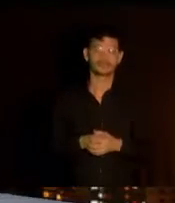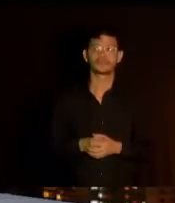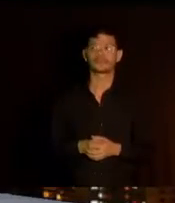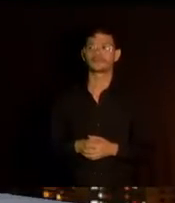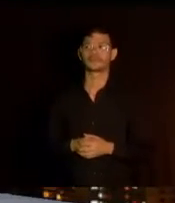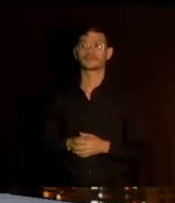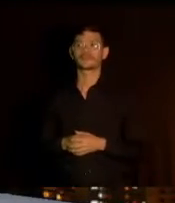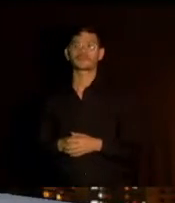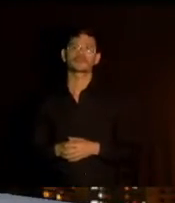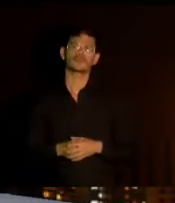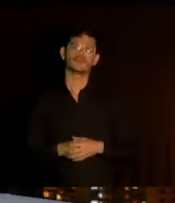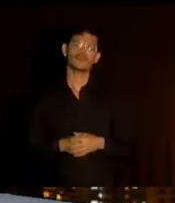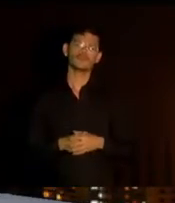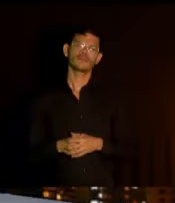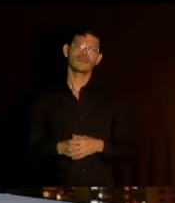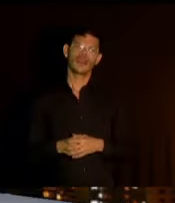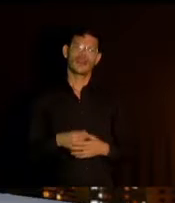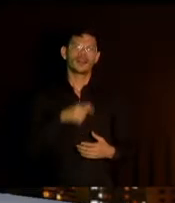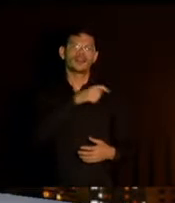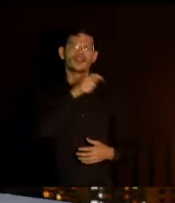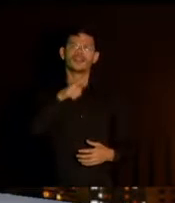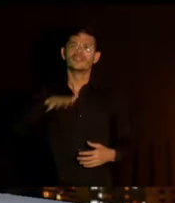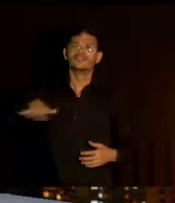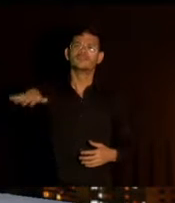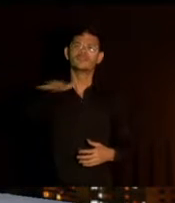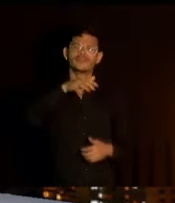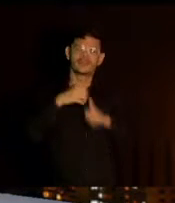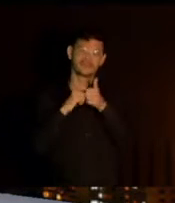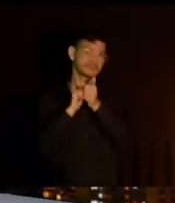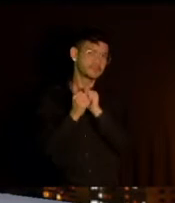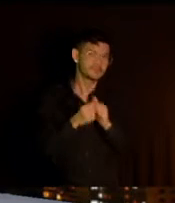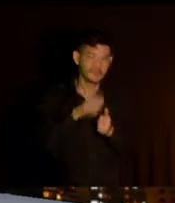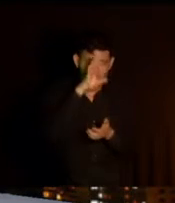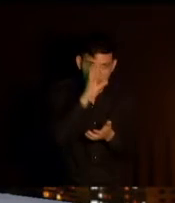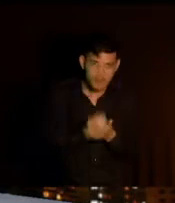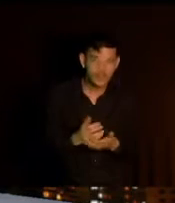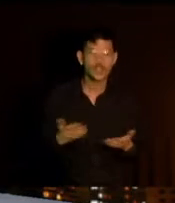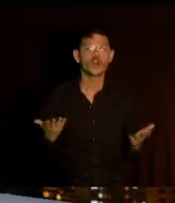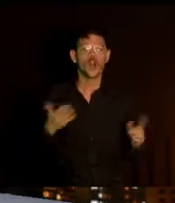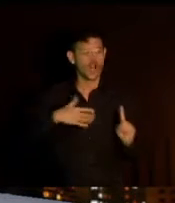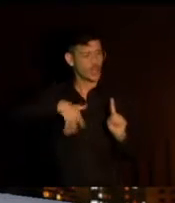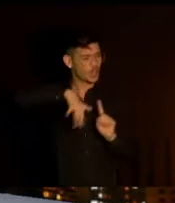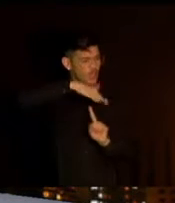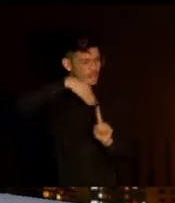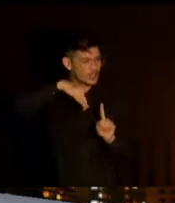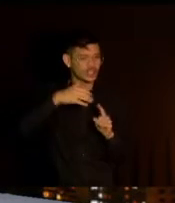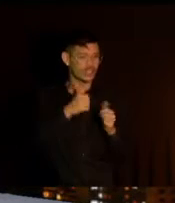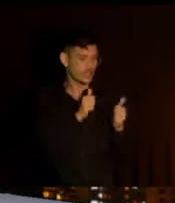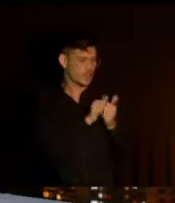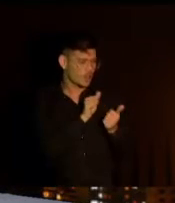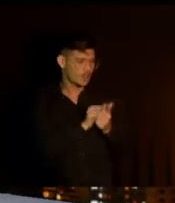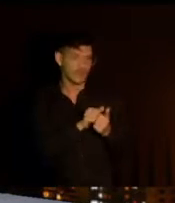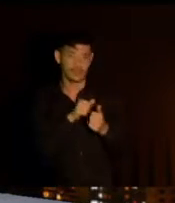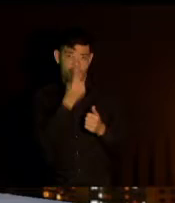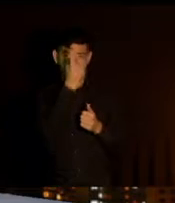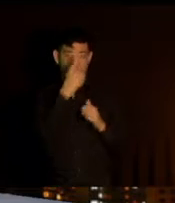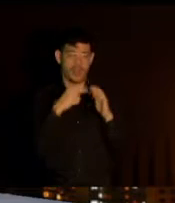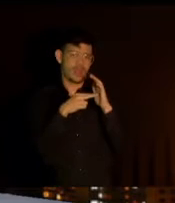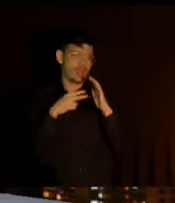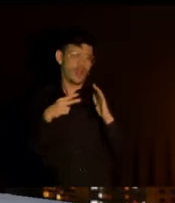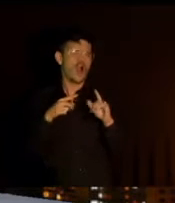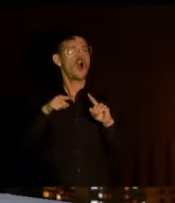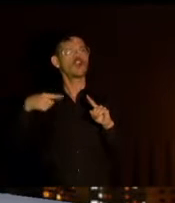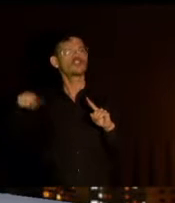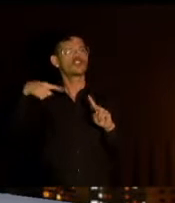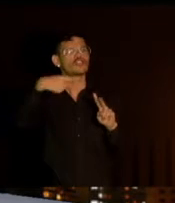los deportistas, Moisés? ¿Cómo ha sido ese entorno con todos sus compañeros, con no solamente en la natación, sino en los demás deportes, todo lo que ha